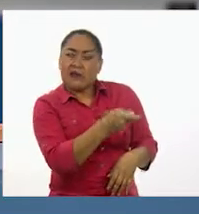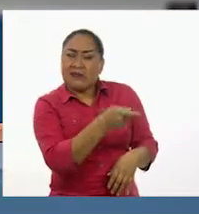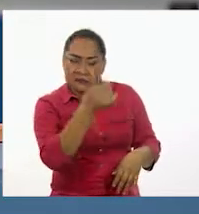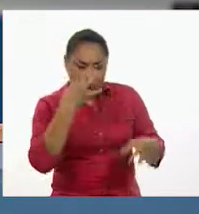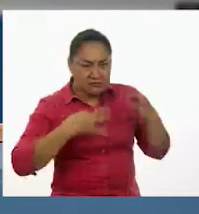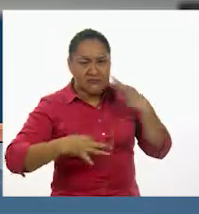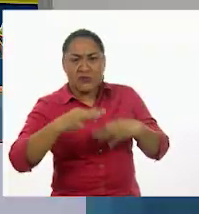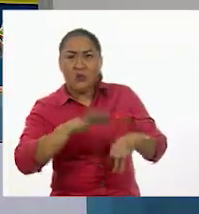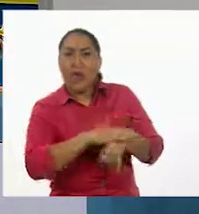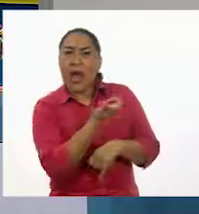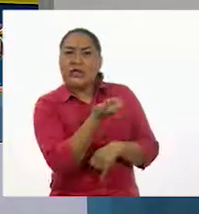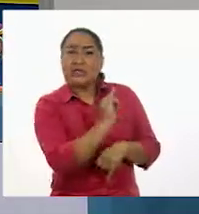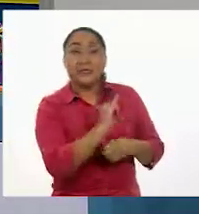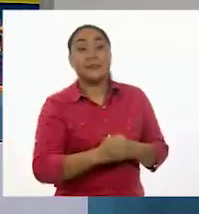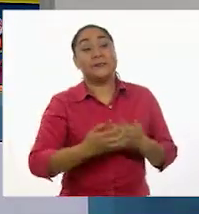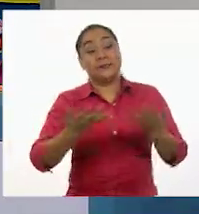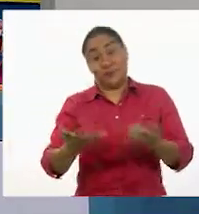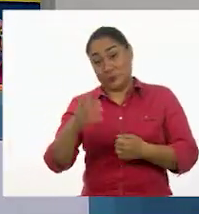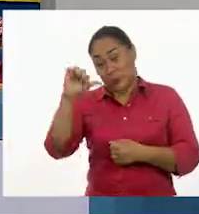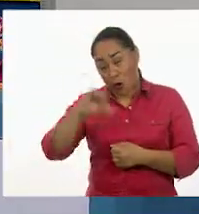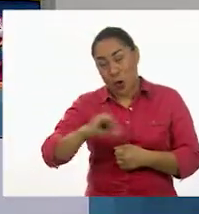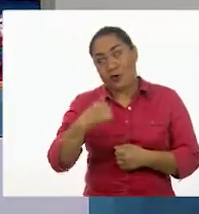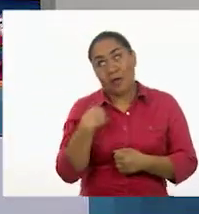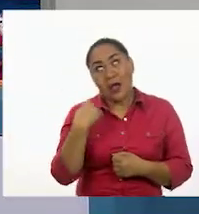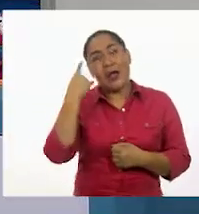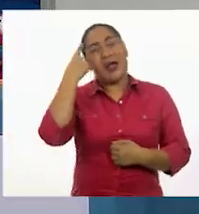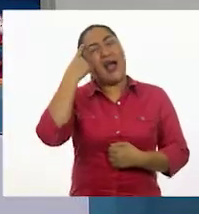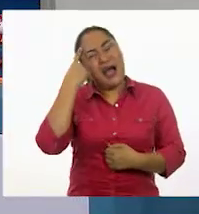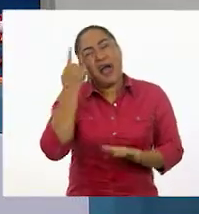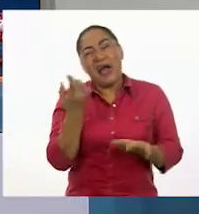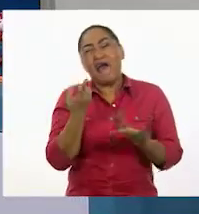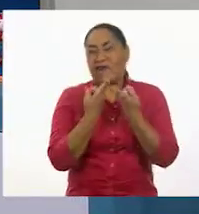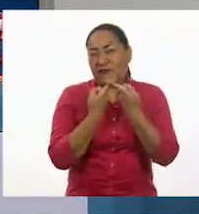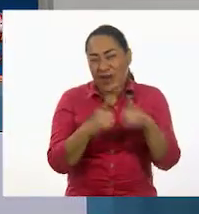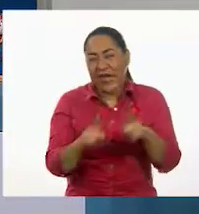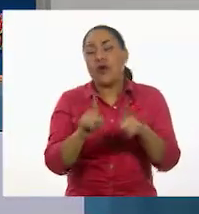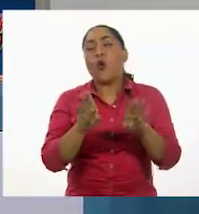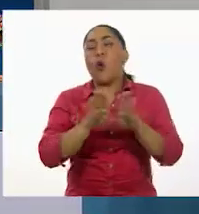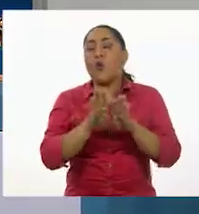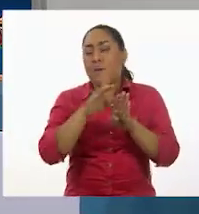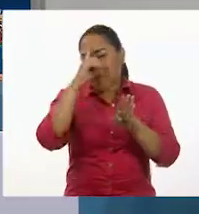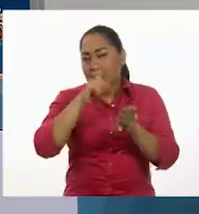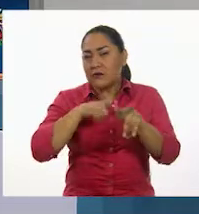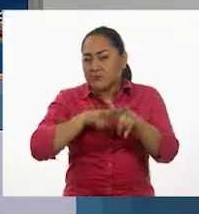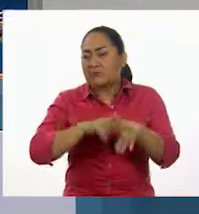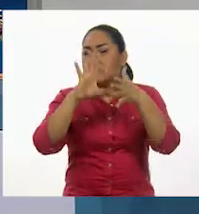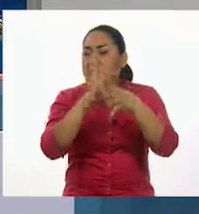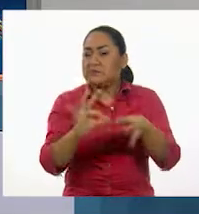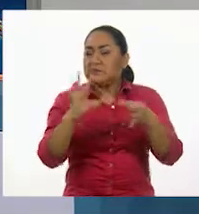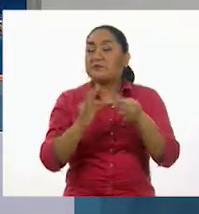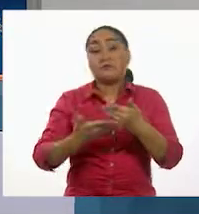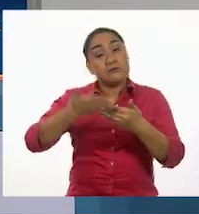arreglada así? Porque hoy se me ocurrió una forma distinta para seguir repasando lo que sucedió en la primera mitad del siglo